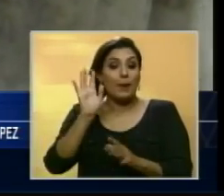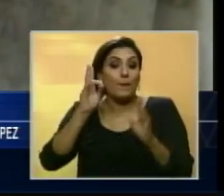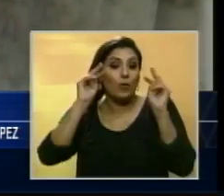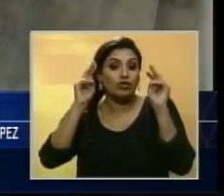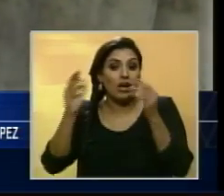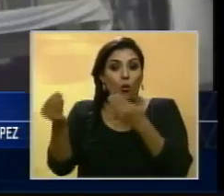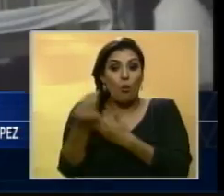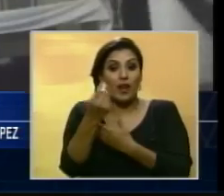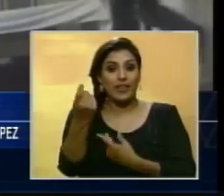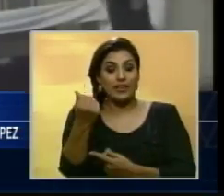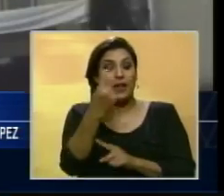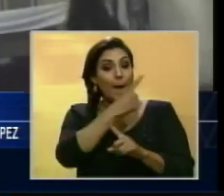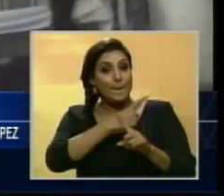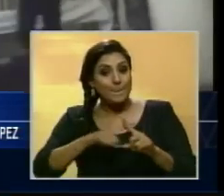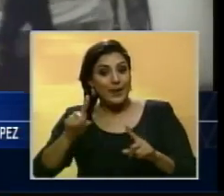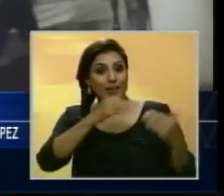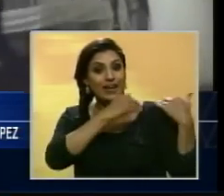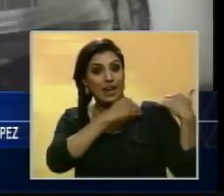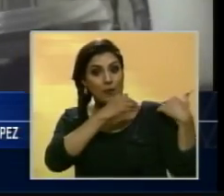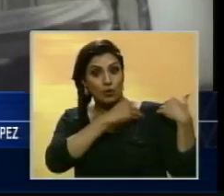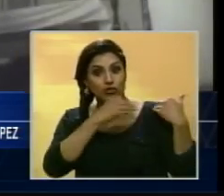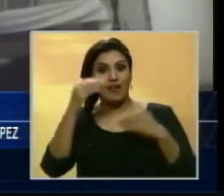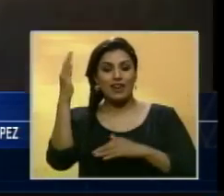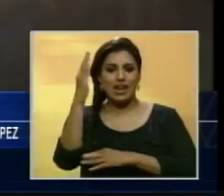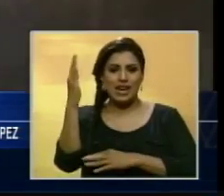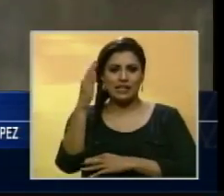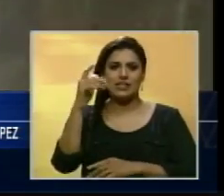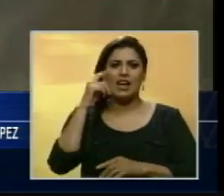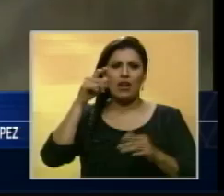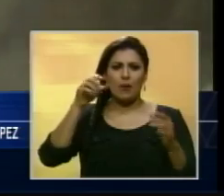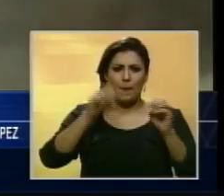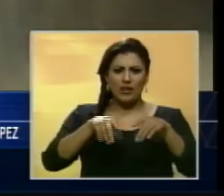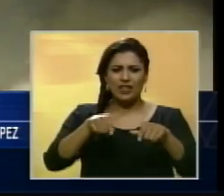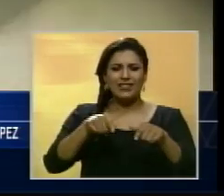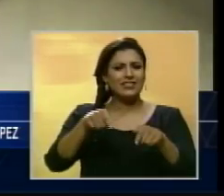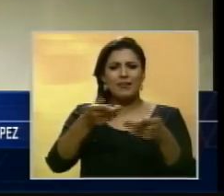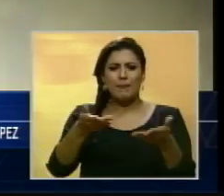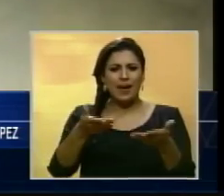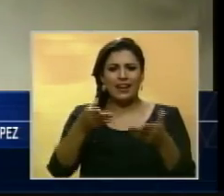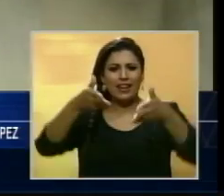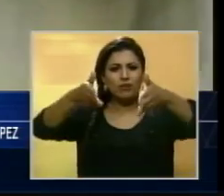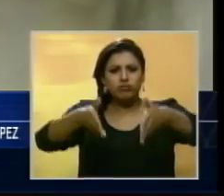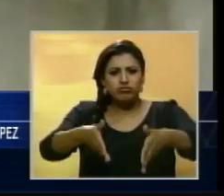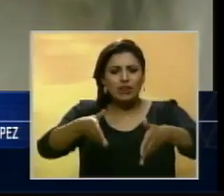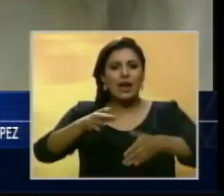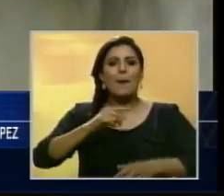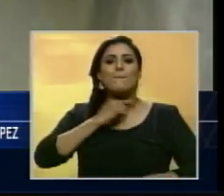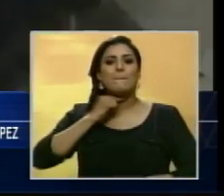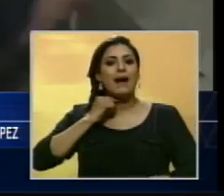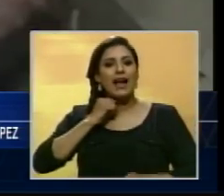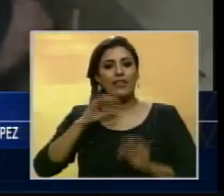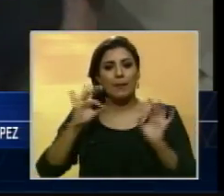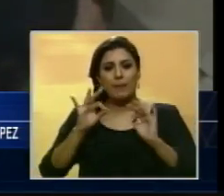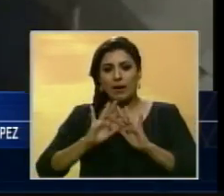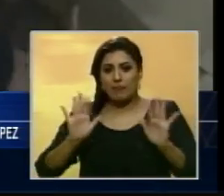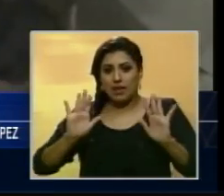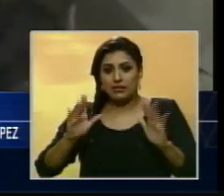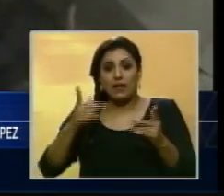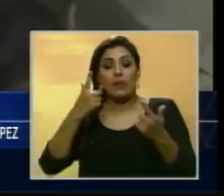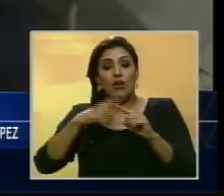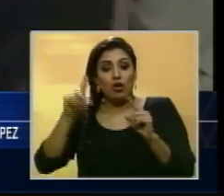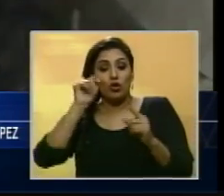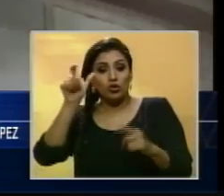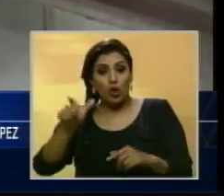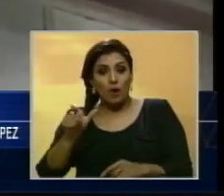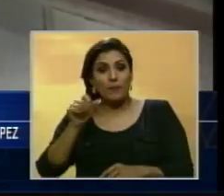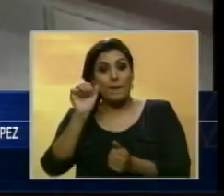ocultaría dinero. Sin embargo, encargados del convento señalaron que las bóvedas estaban destinadas al entierro de religiosos. Por otra parte, José